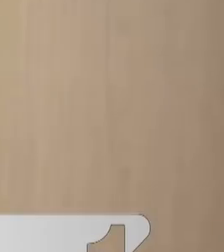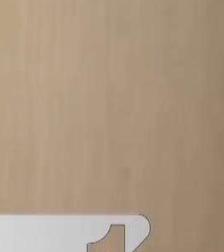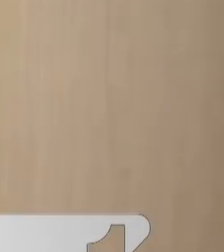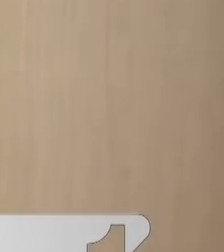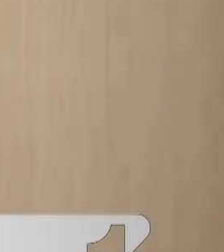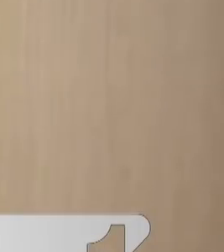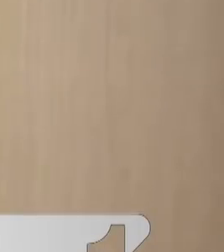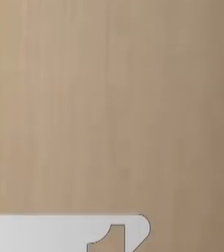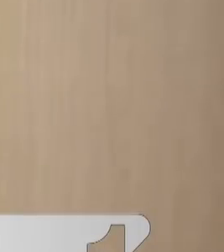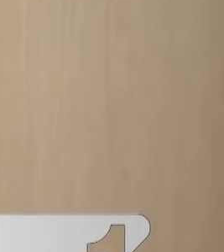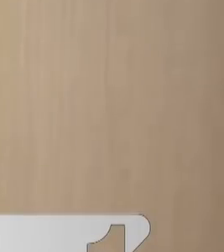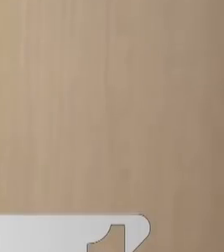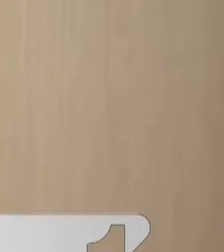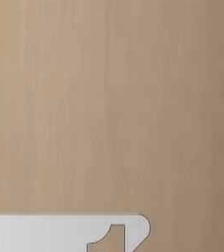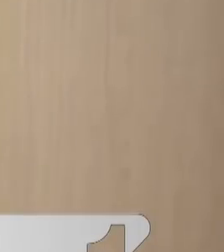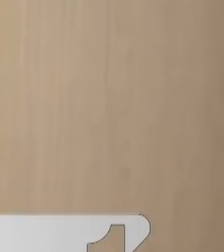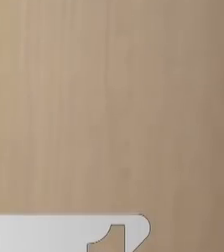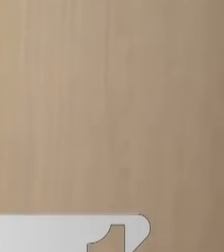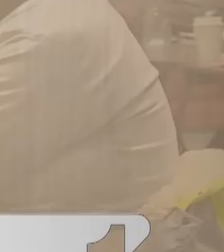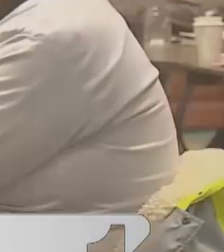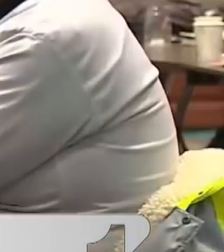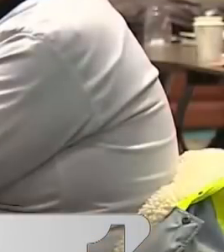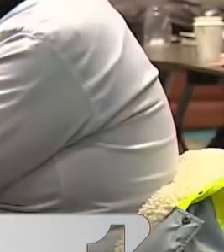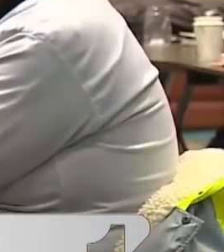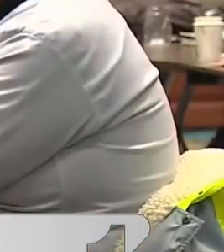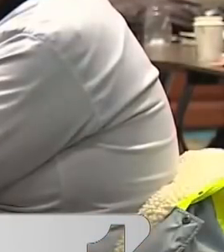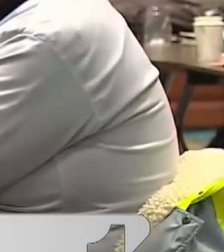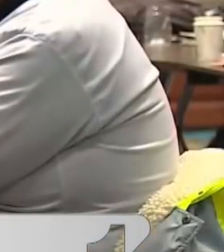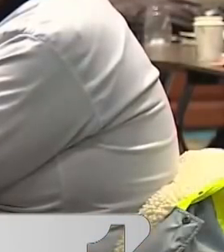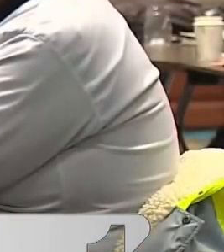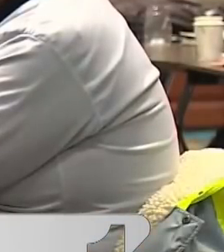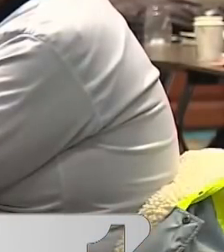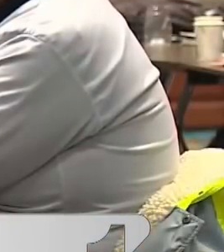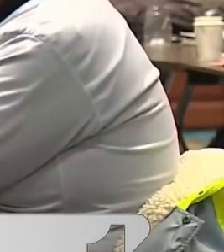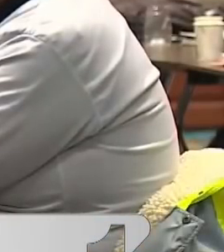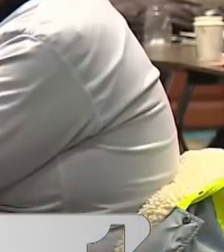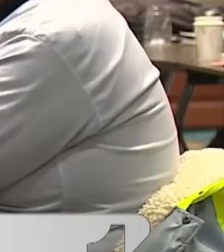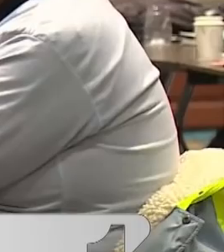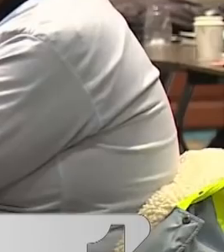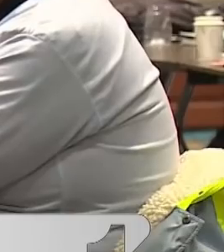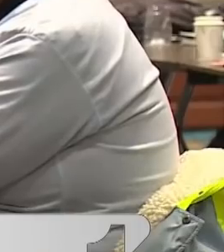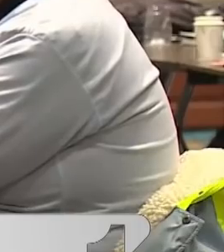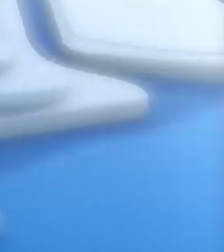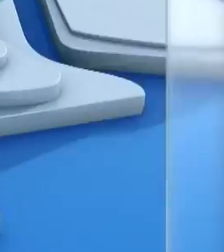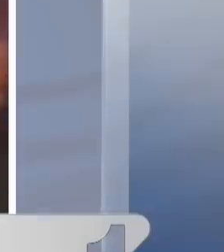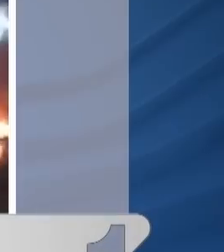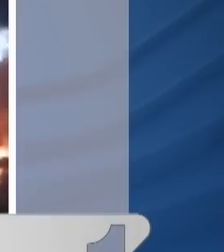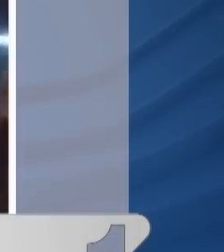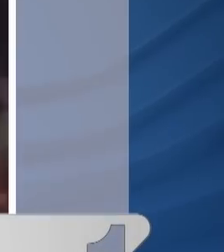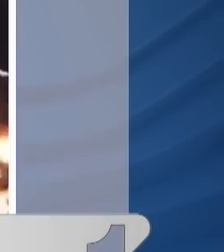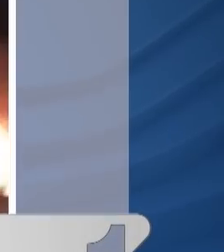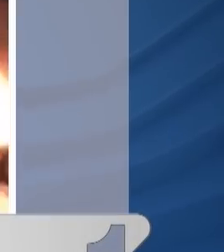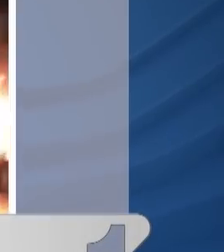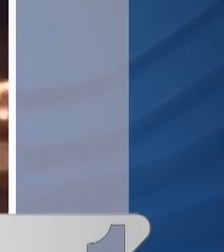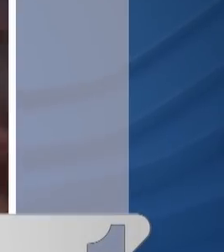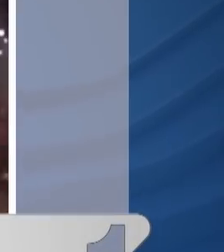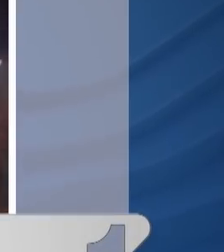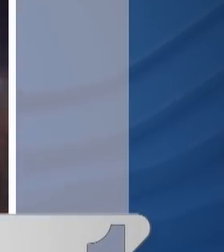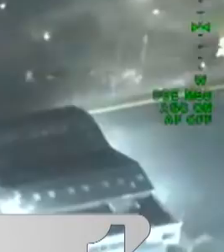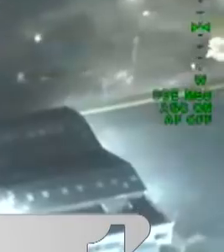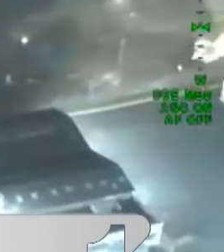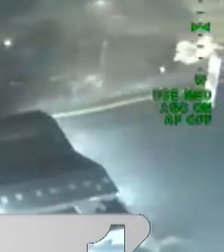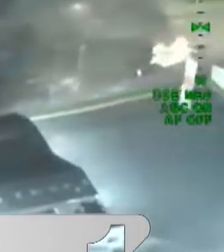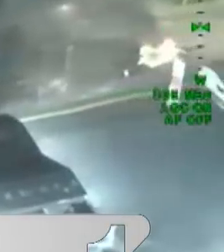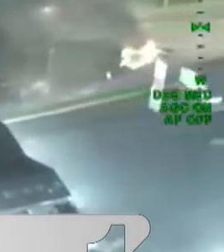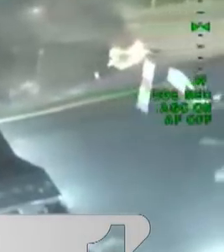una declaración de guerra, dice Comité del Paro. Este miércoles, nuevas marchas. Violencia en Yumbo, deja